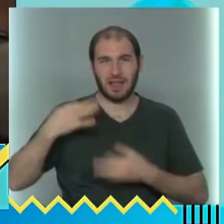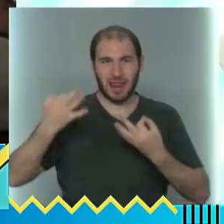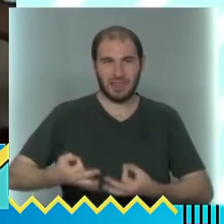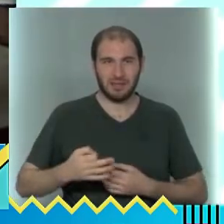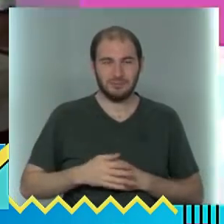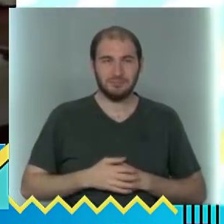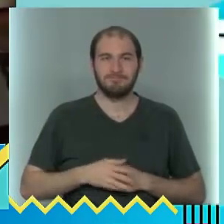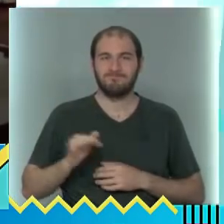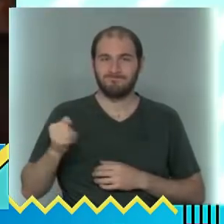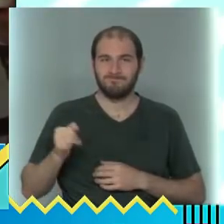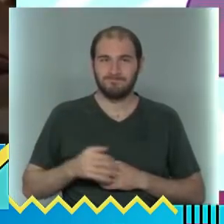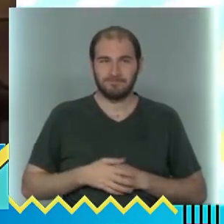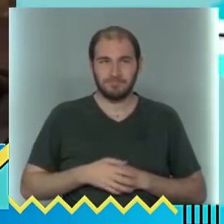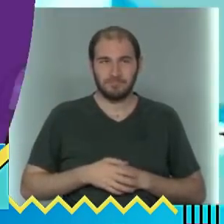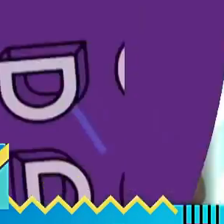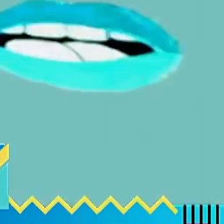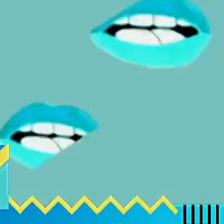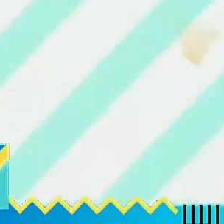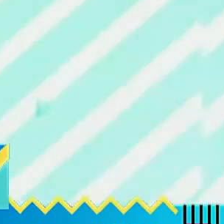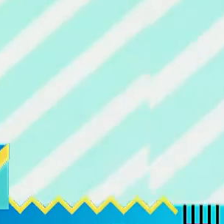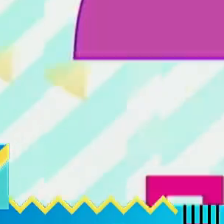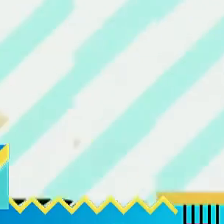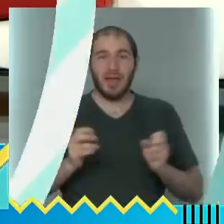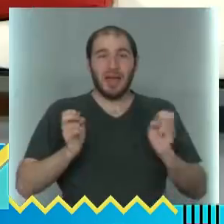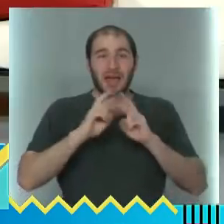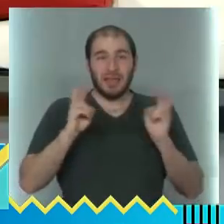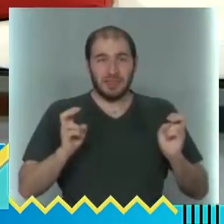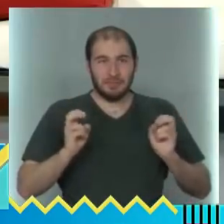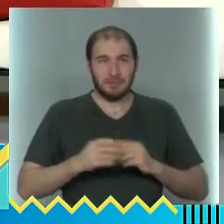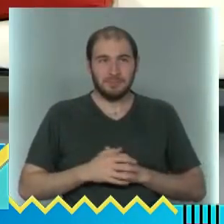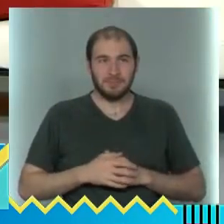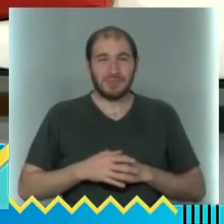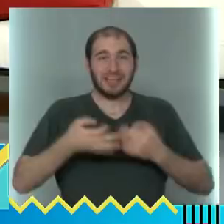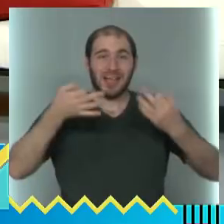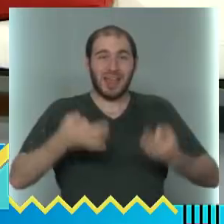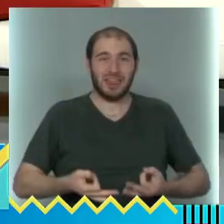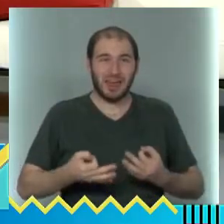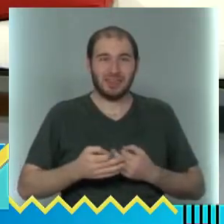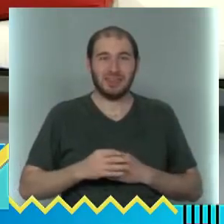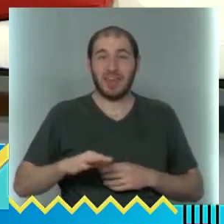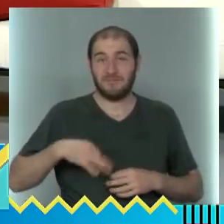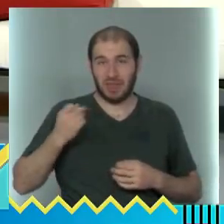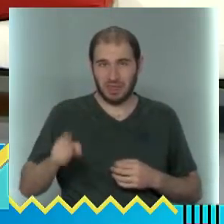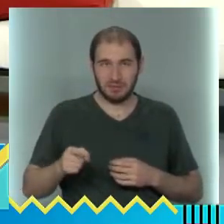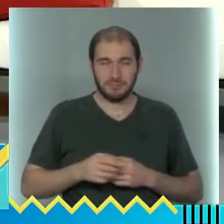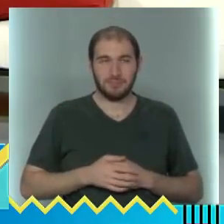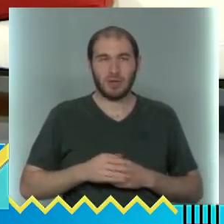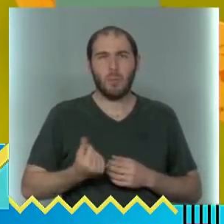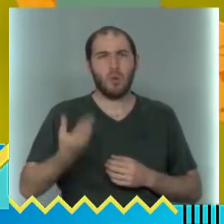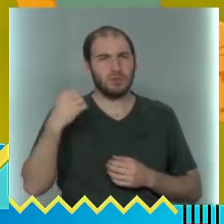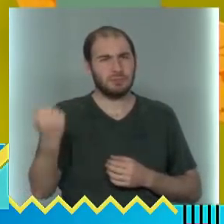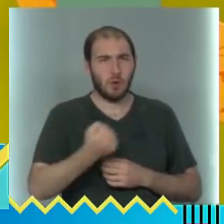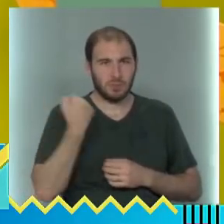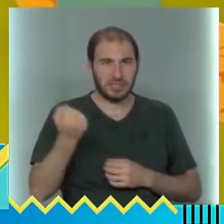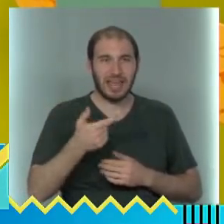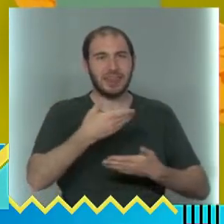¿no? Perfecto, sí. Puedo, bueno, con respecto a la calidad de vida es importante muchas veces que